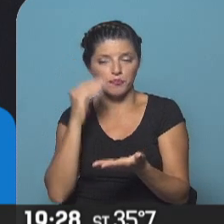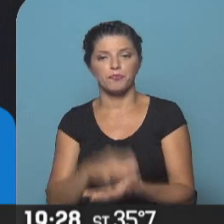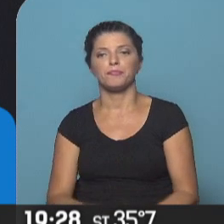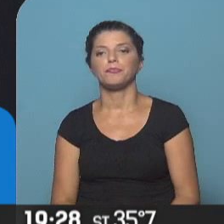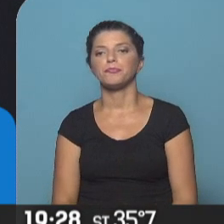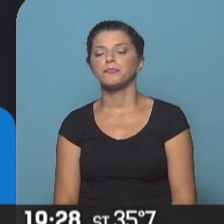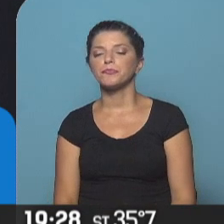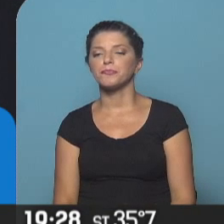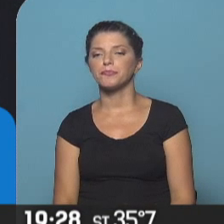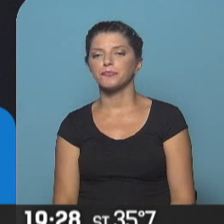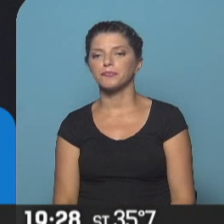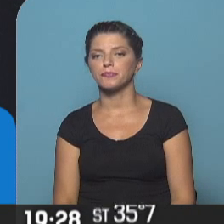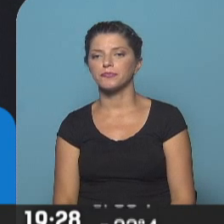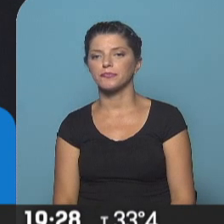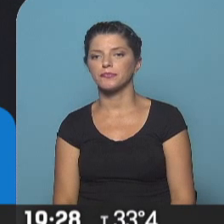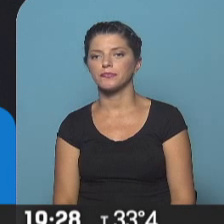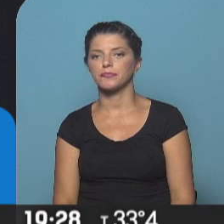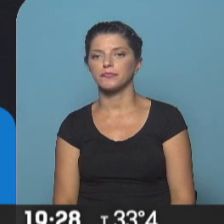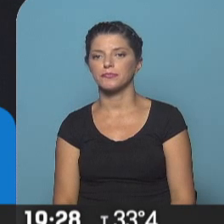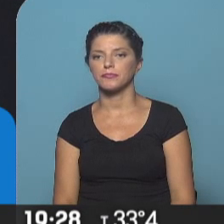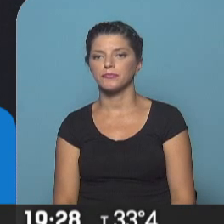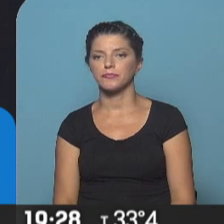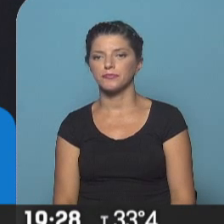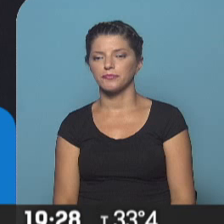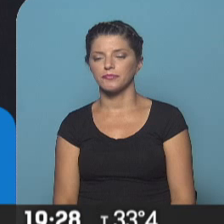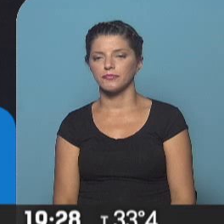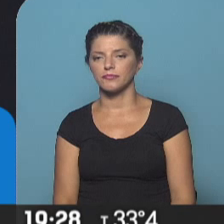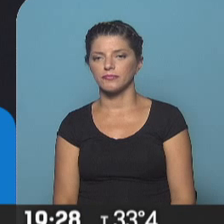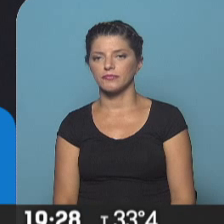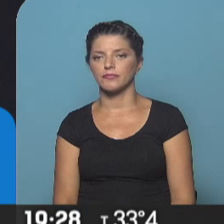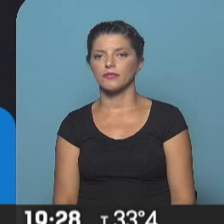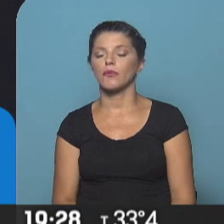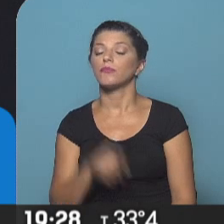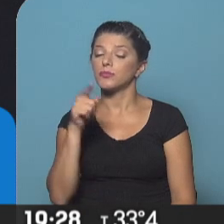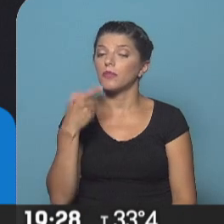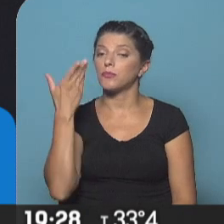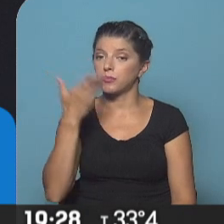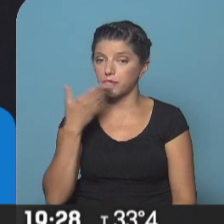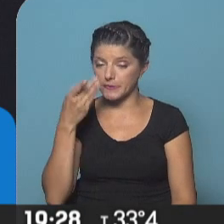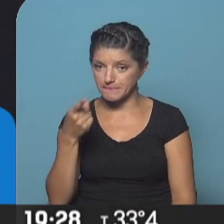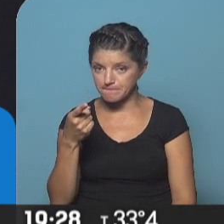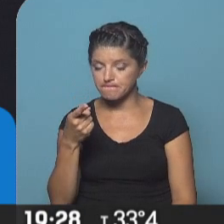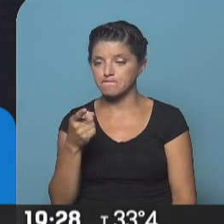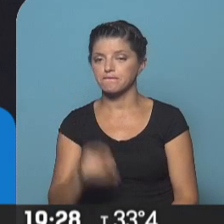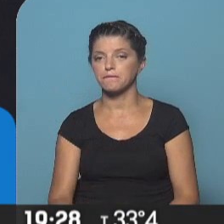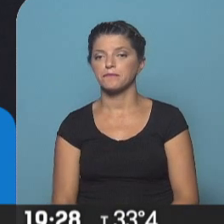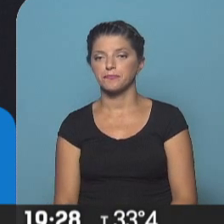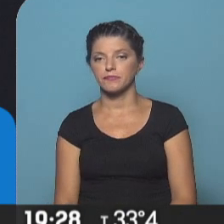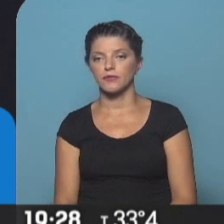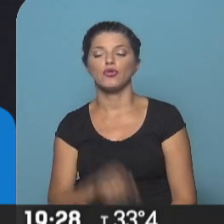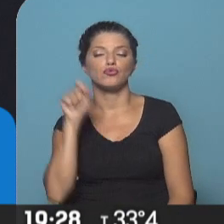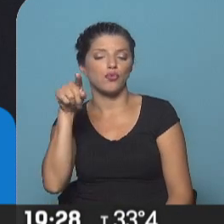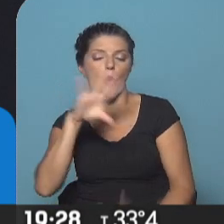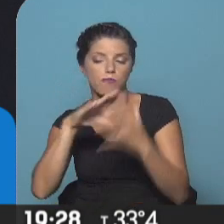Yo creo que él se expresa, lo que leemos desde sus palabras es lo que